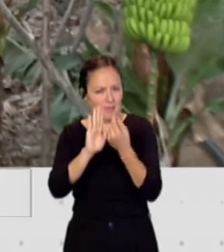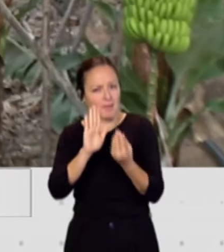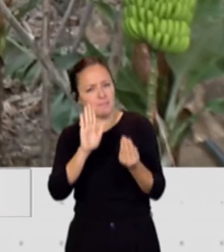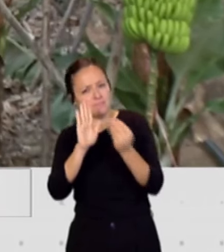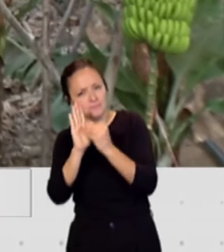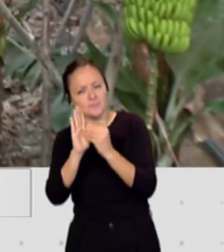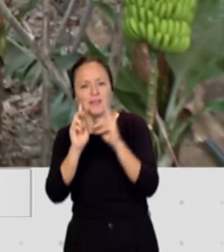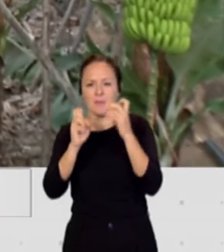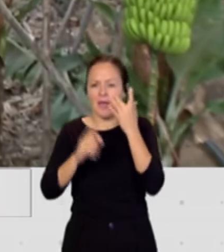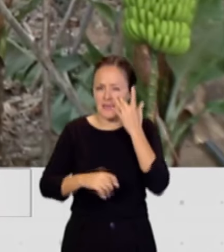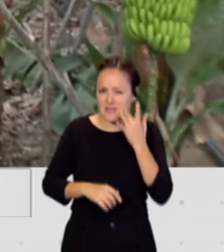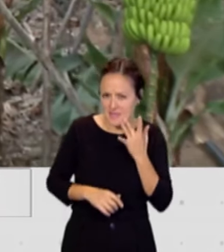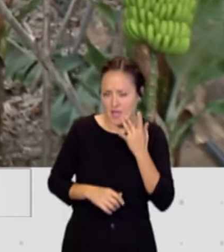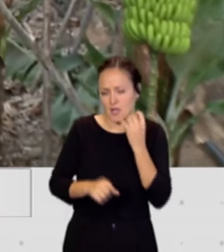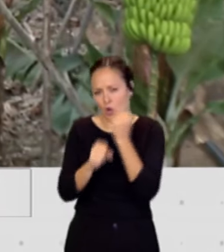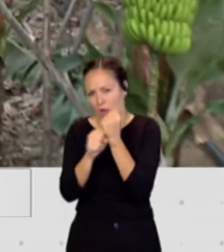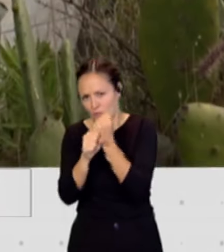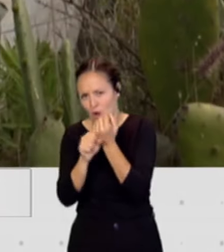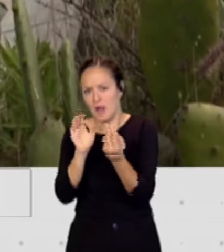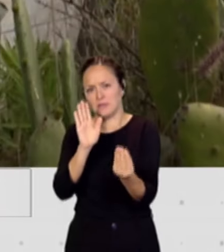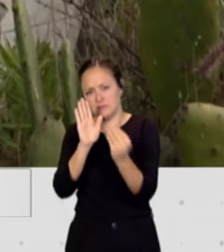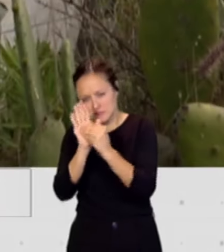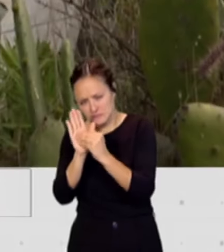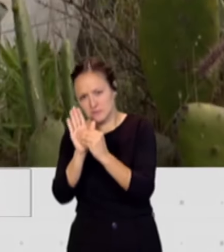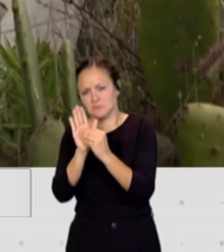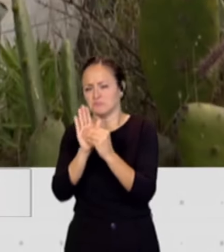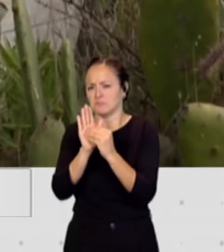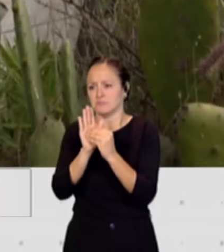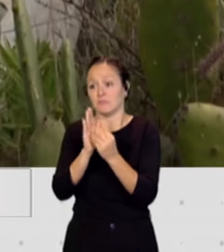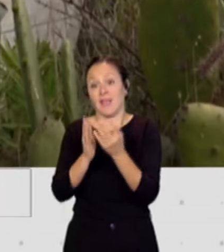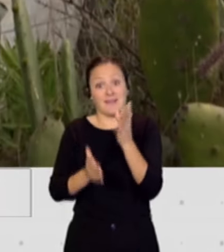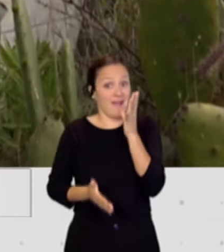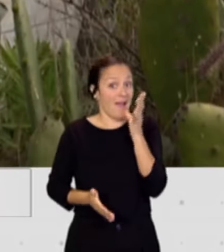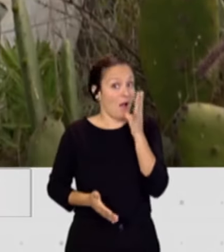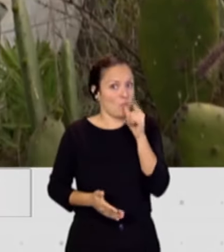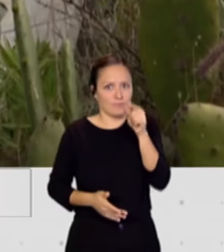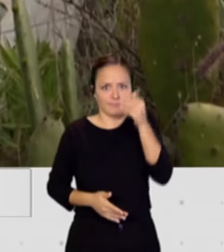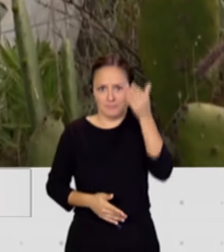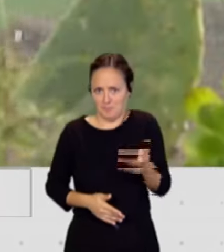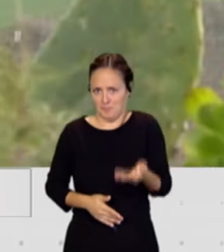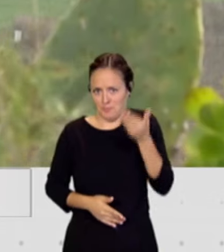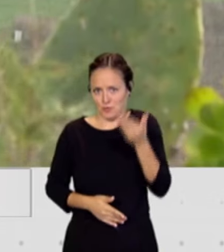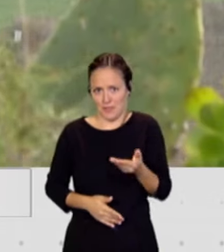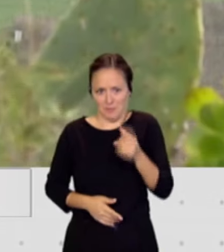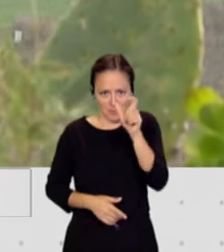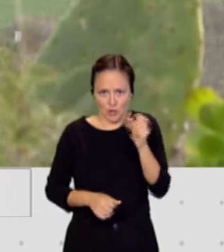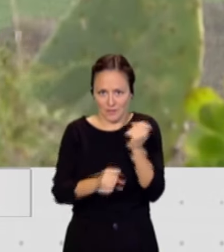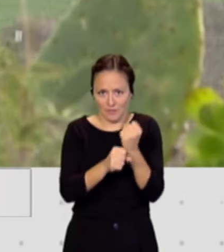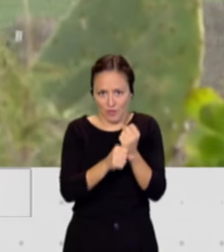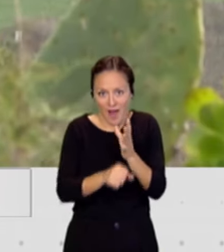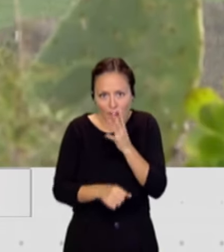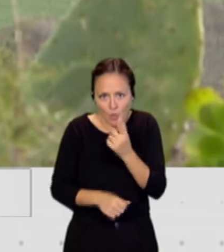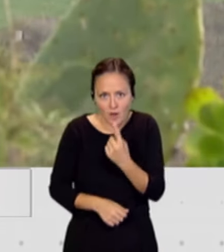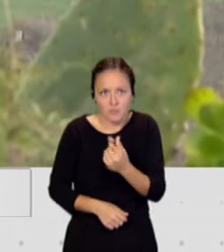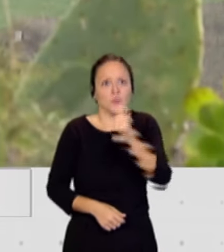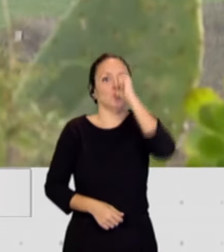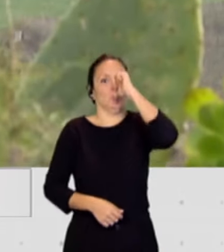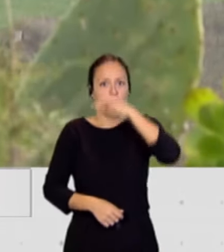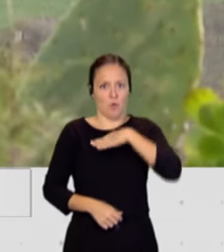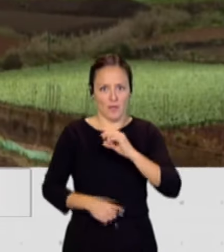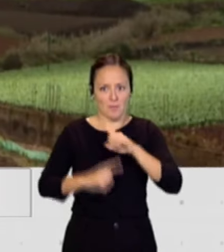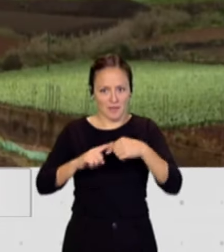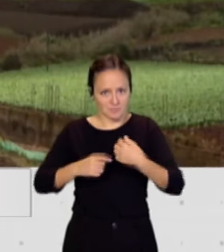higiénicos laborales y y demás el agua es imprescindible para los trabajadores agua potable y en condiciones